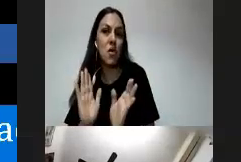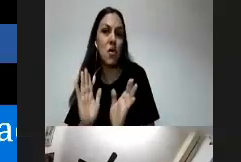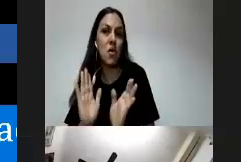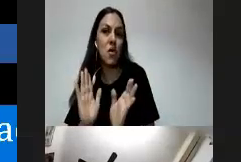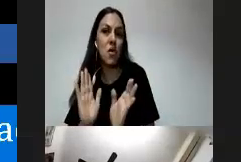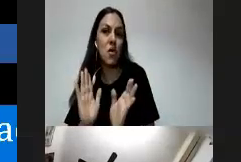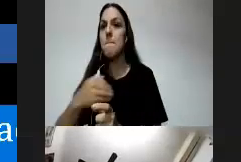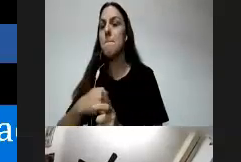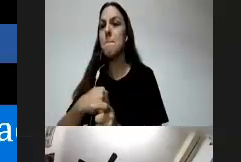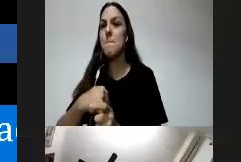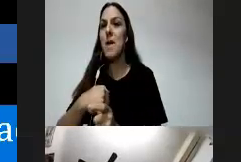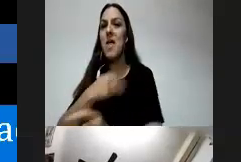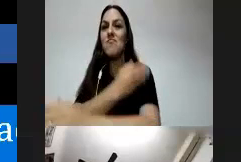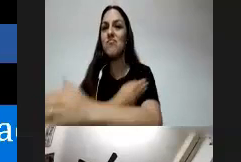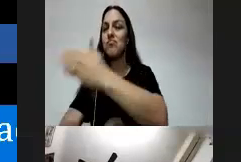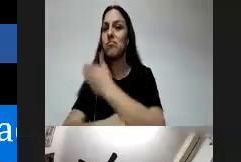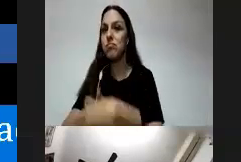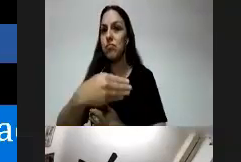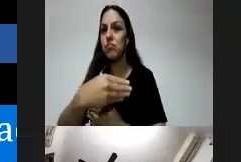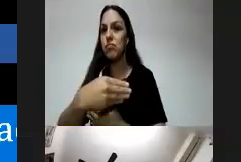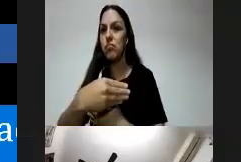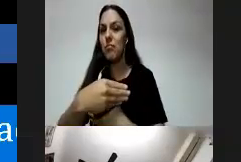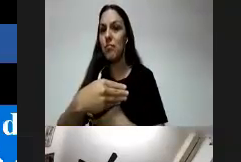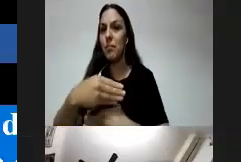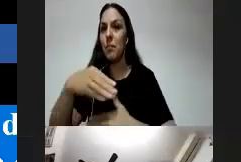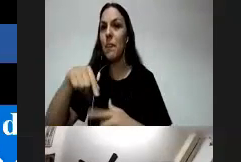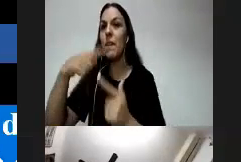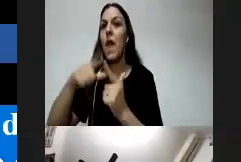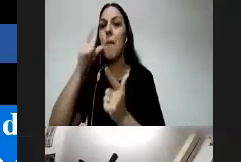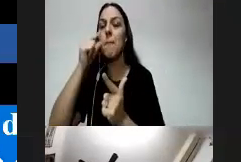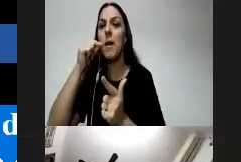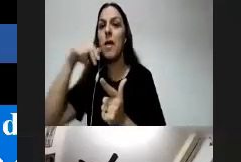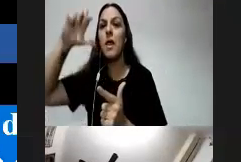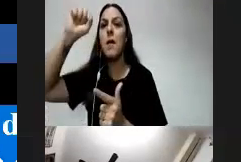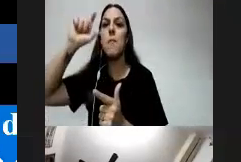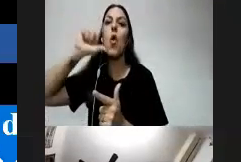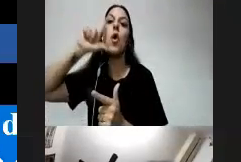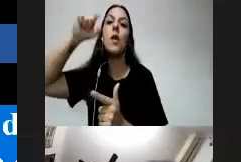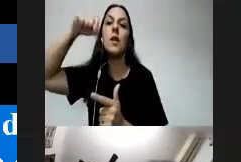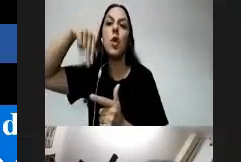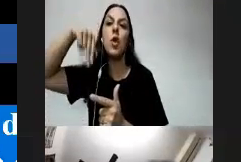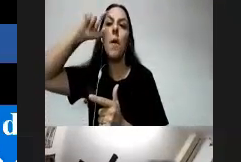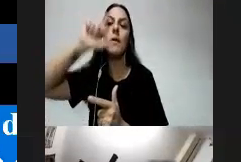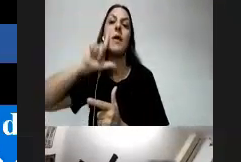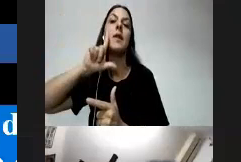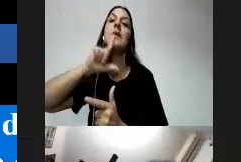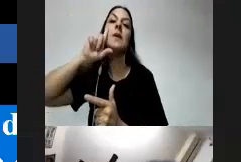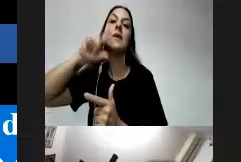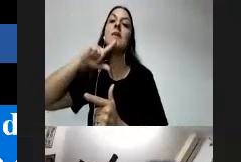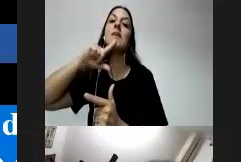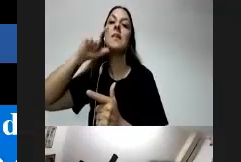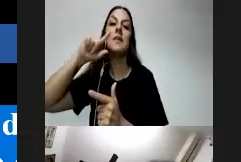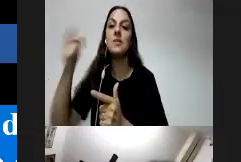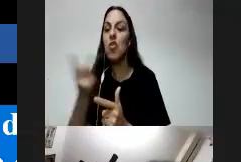miembro superior, el padre secuela de poliomielitis en ambas piernas y que para ello necesitan de sillas de rueda. Un menor de